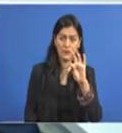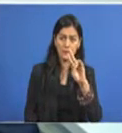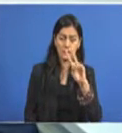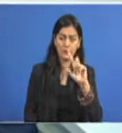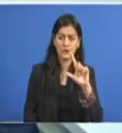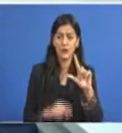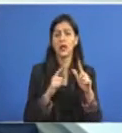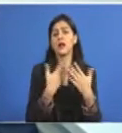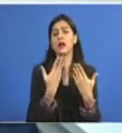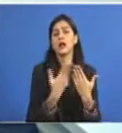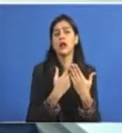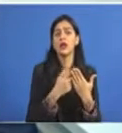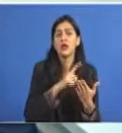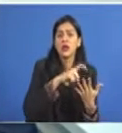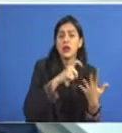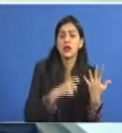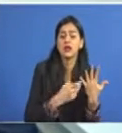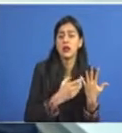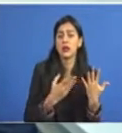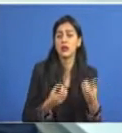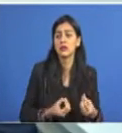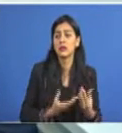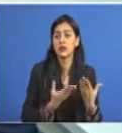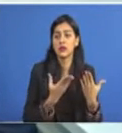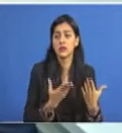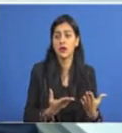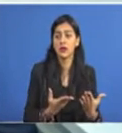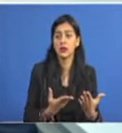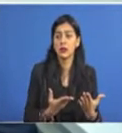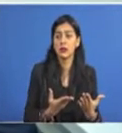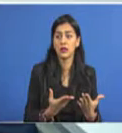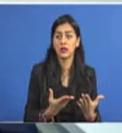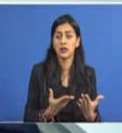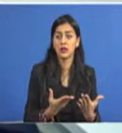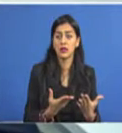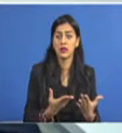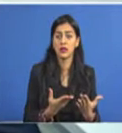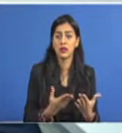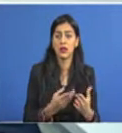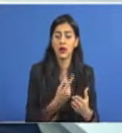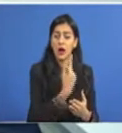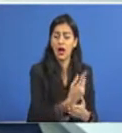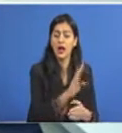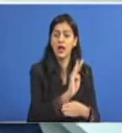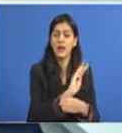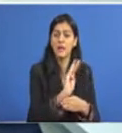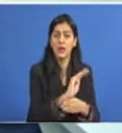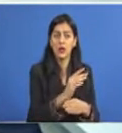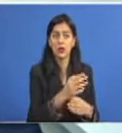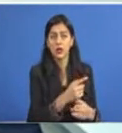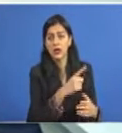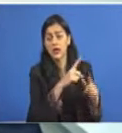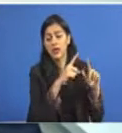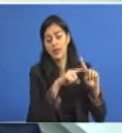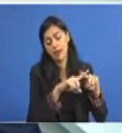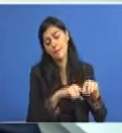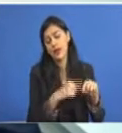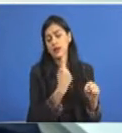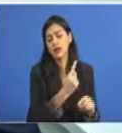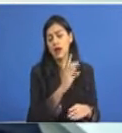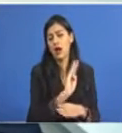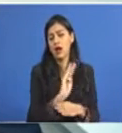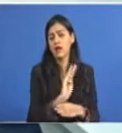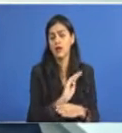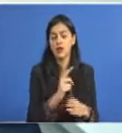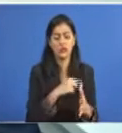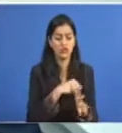obtener esta cuenta se la va a dar en mayormente cada banco según sus políticas. Estos son cinco